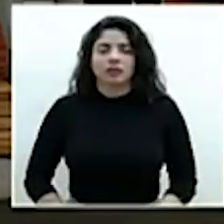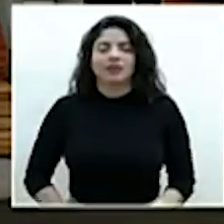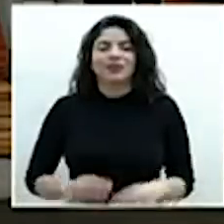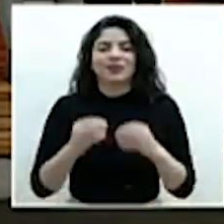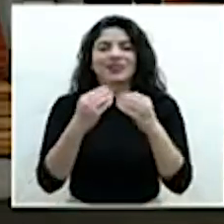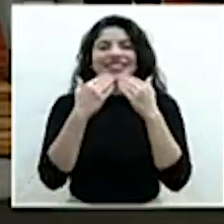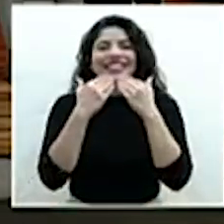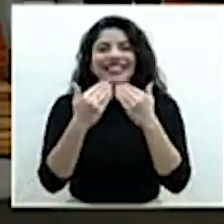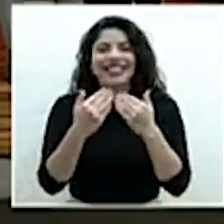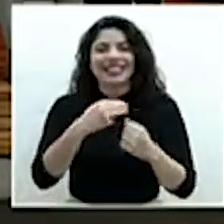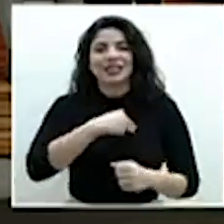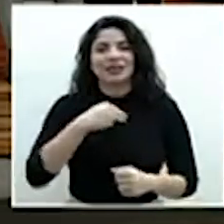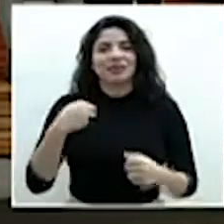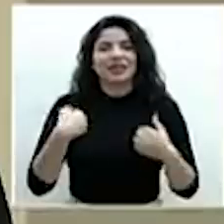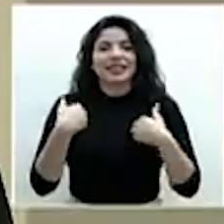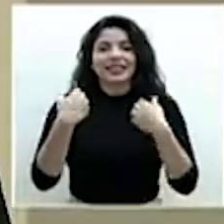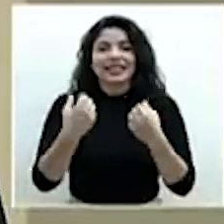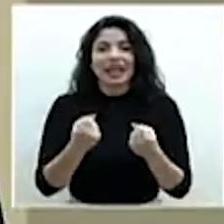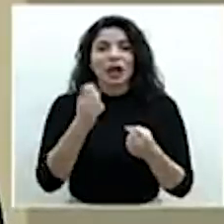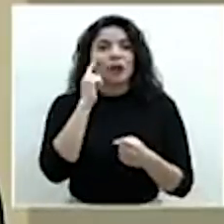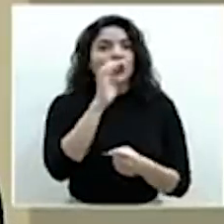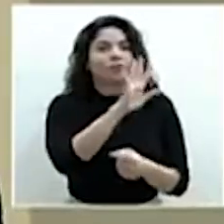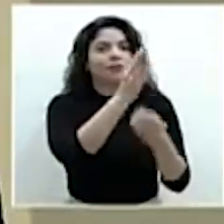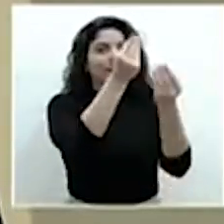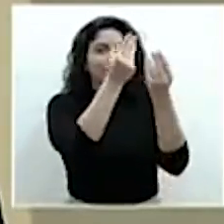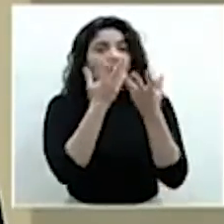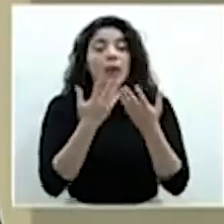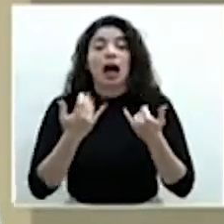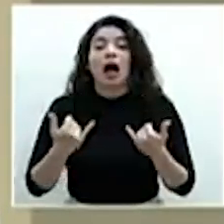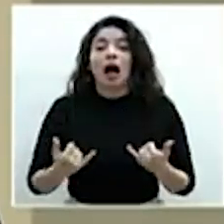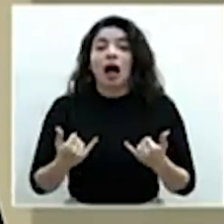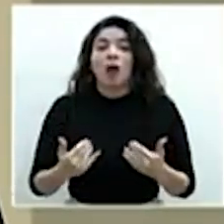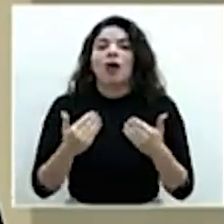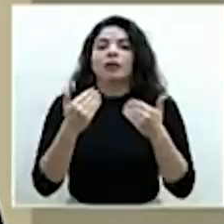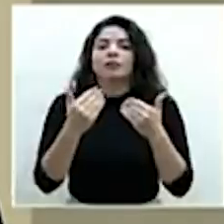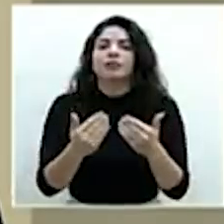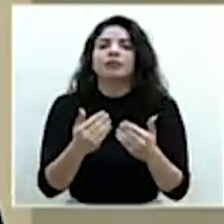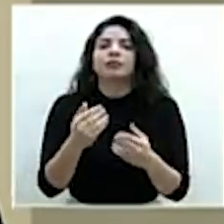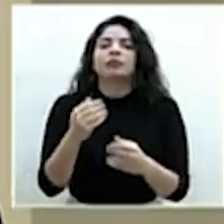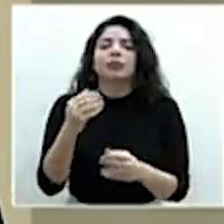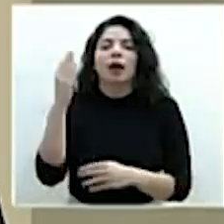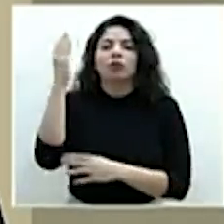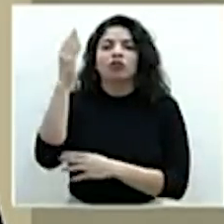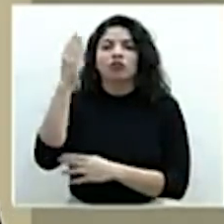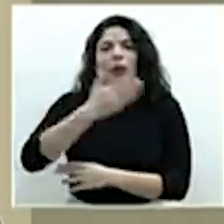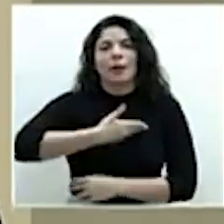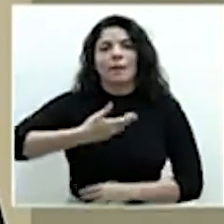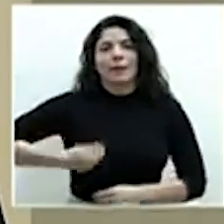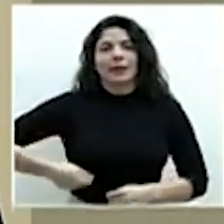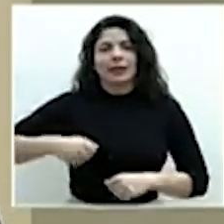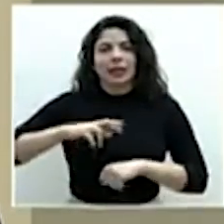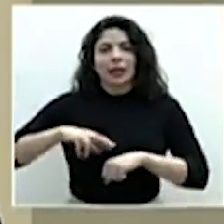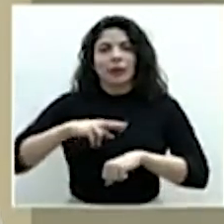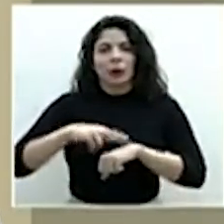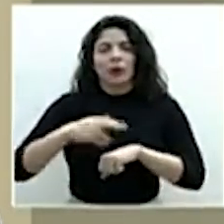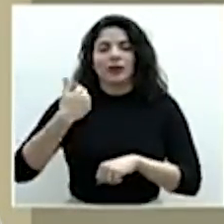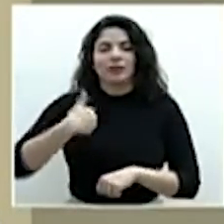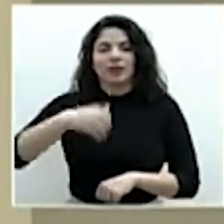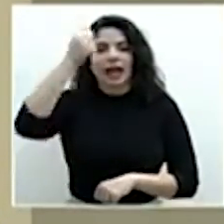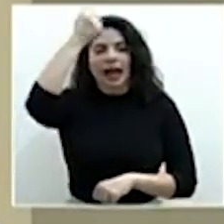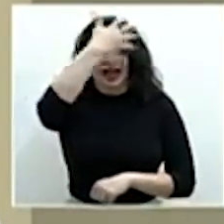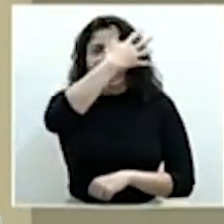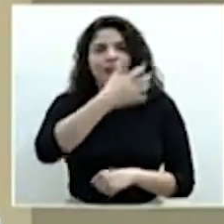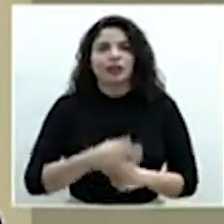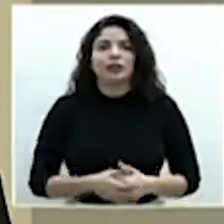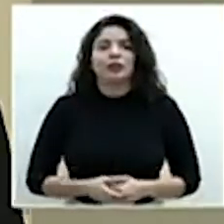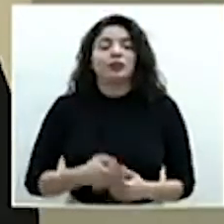Muchas gracias al ministro de Salud por el reporte ofrecido. A continuación escucharemos el mensaje del presidente de la República, el señor Carlos Alvarado